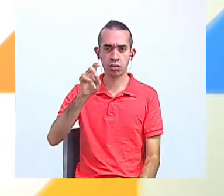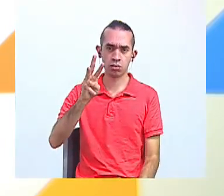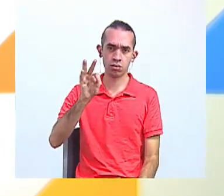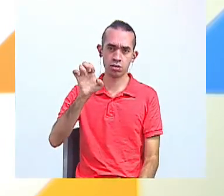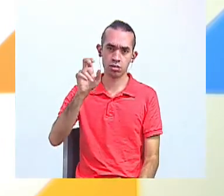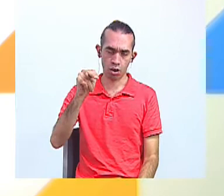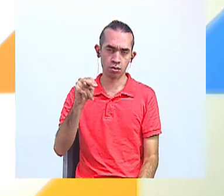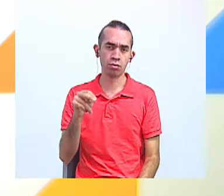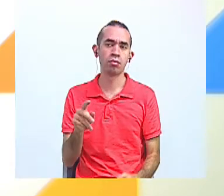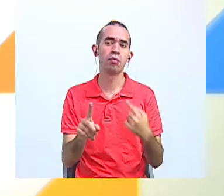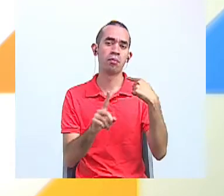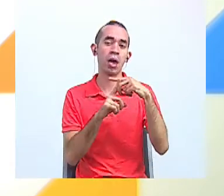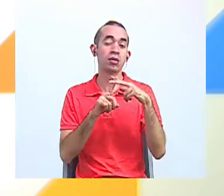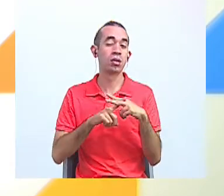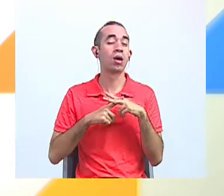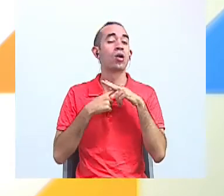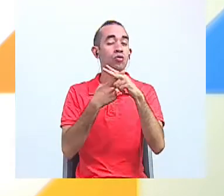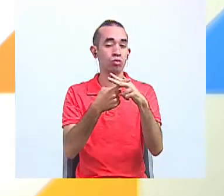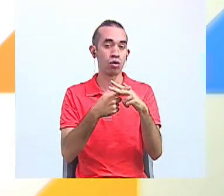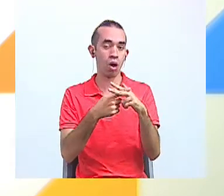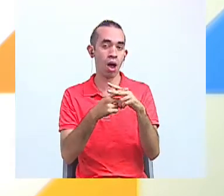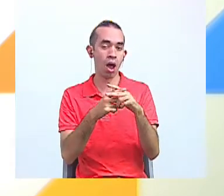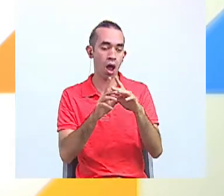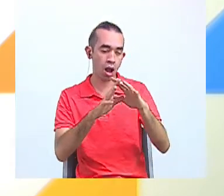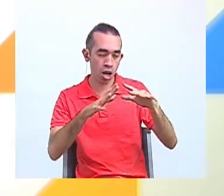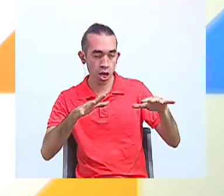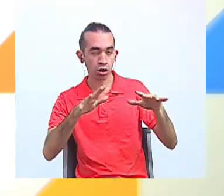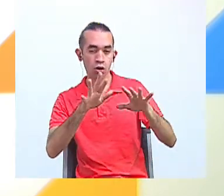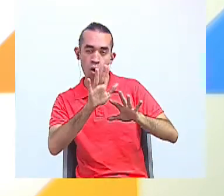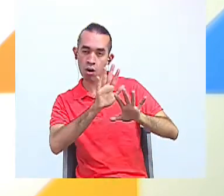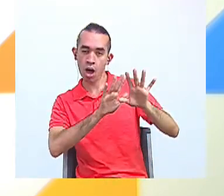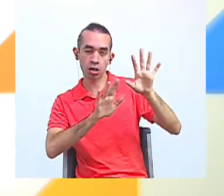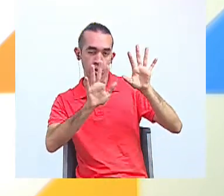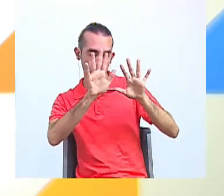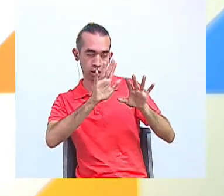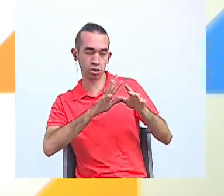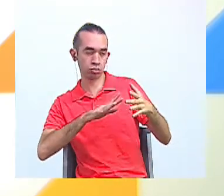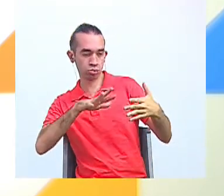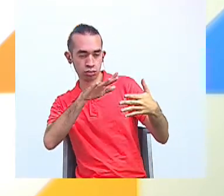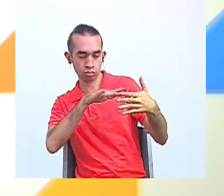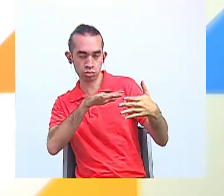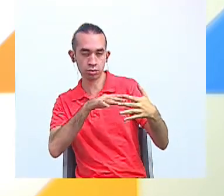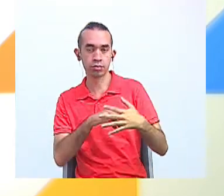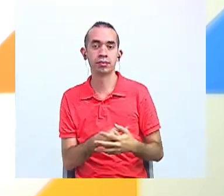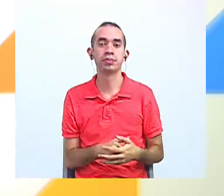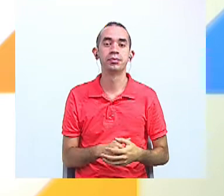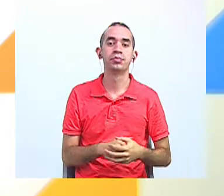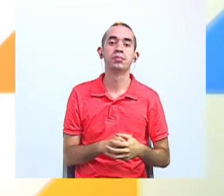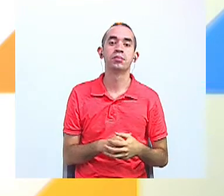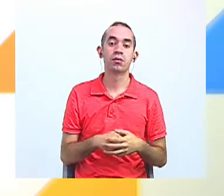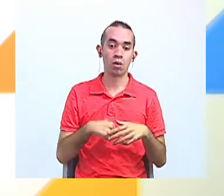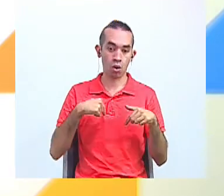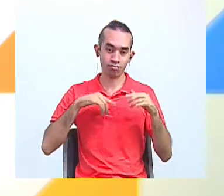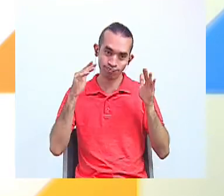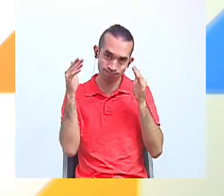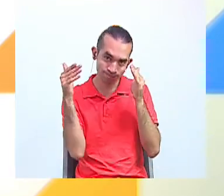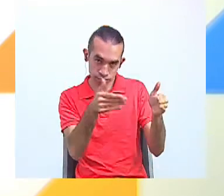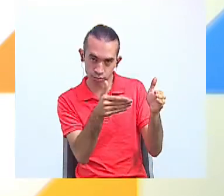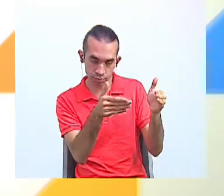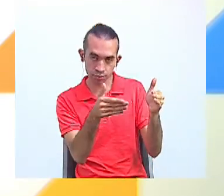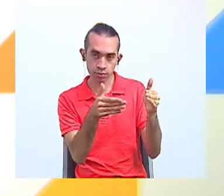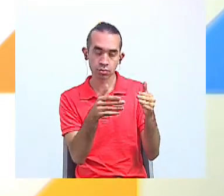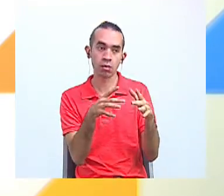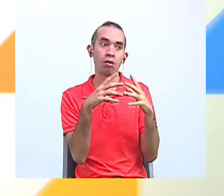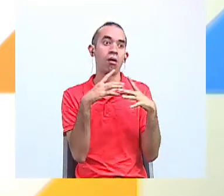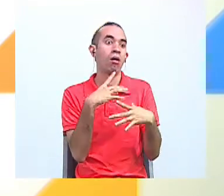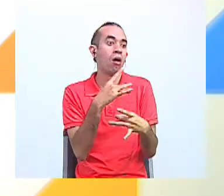a la hidrostática. Hoy estaremos ampliando conocimientos y habilidades con el tema de la hidrostática, un tema